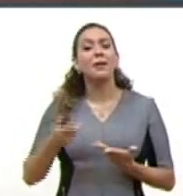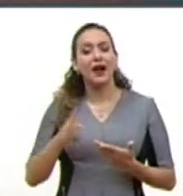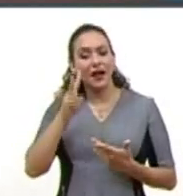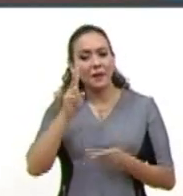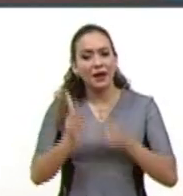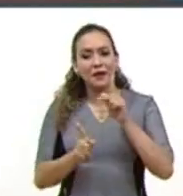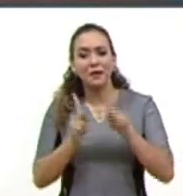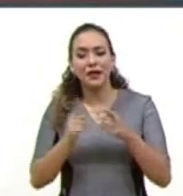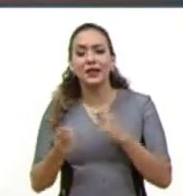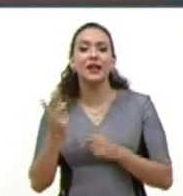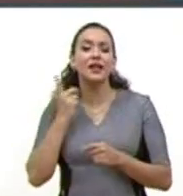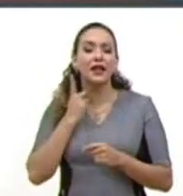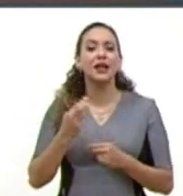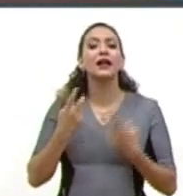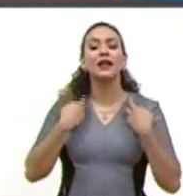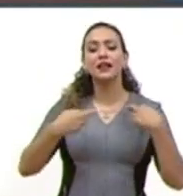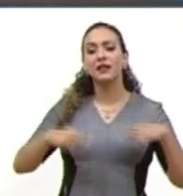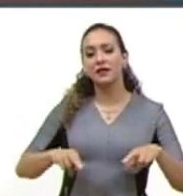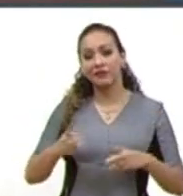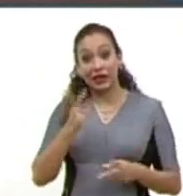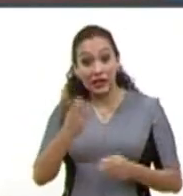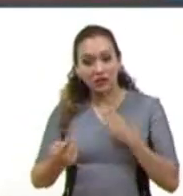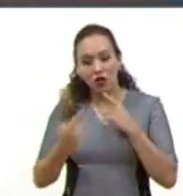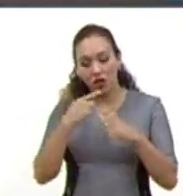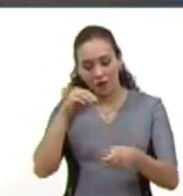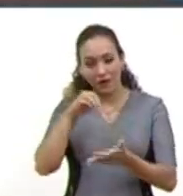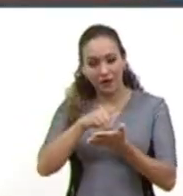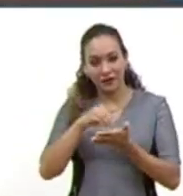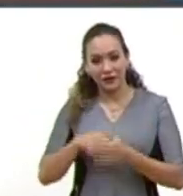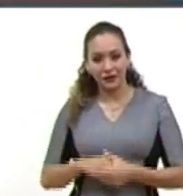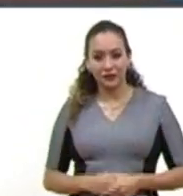de representación proporcional.